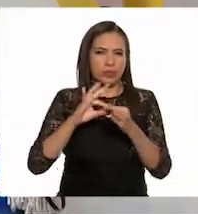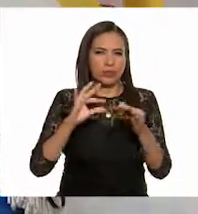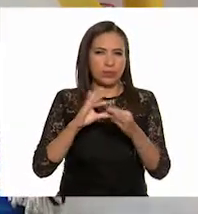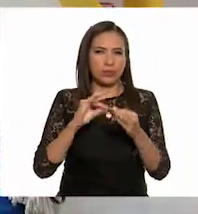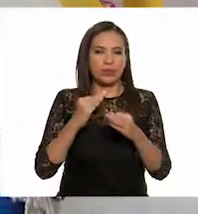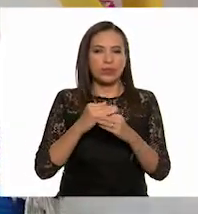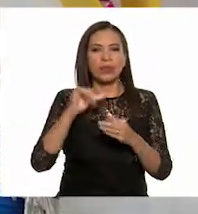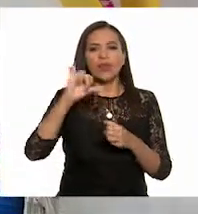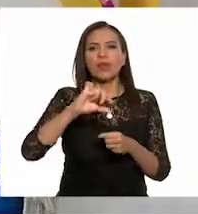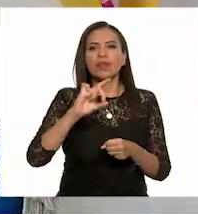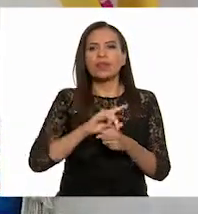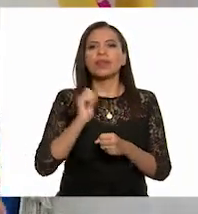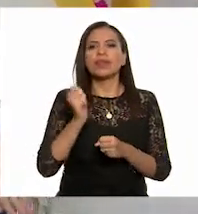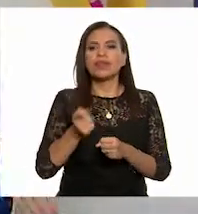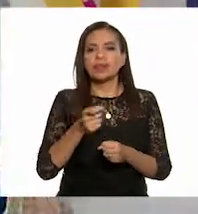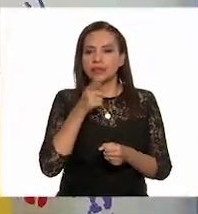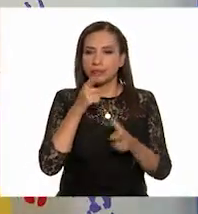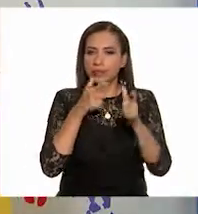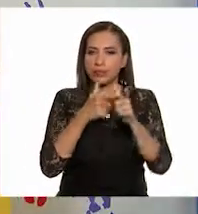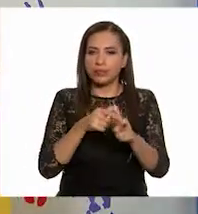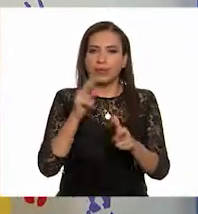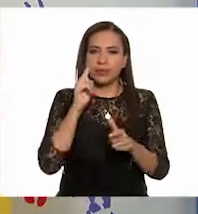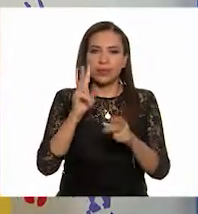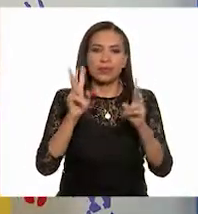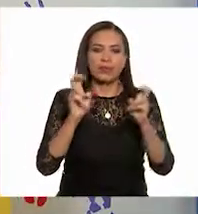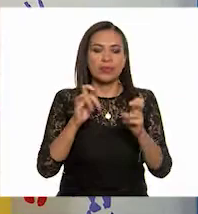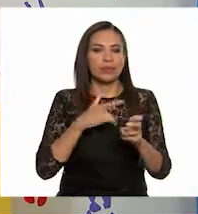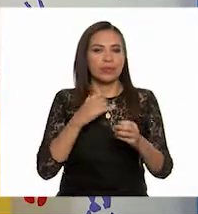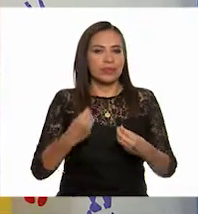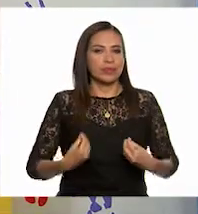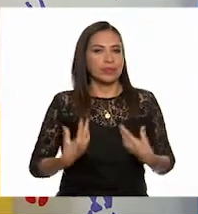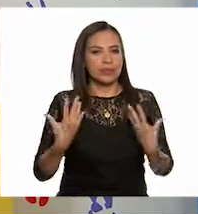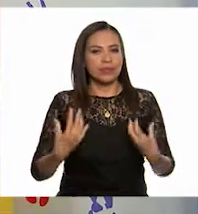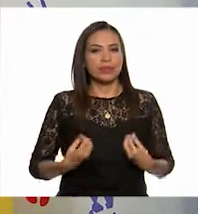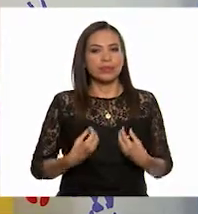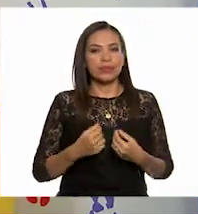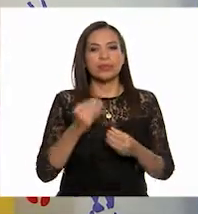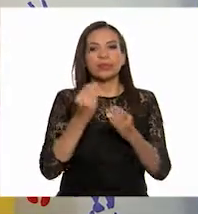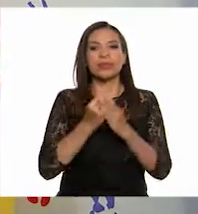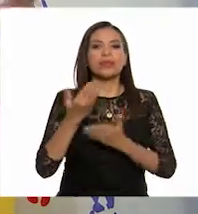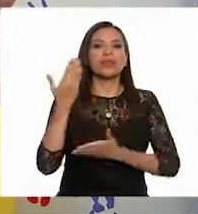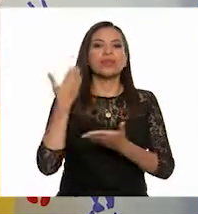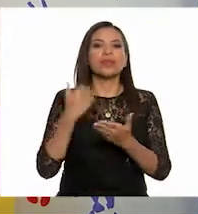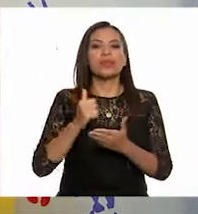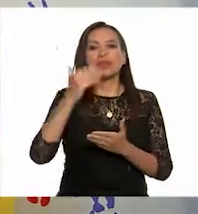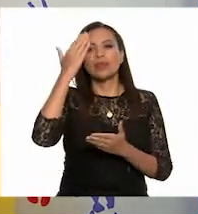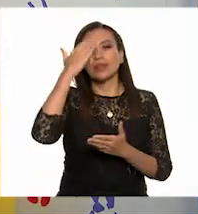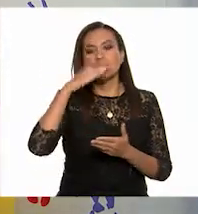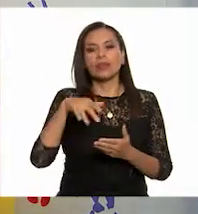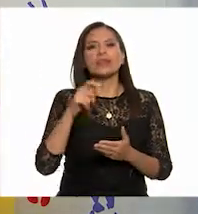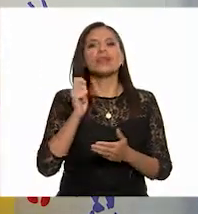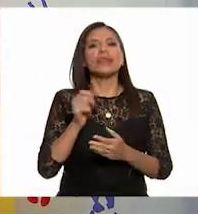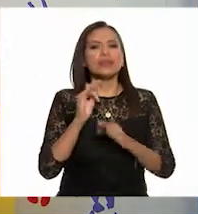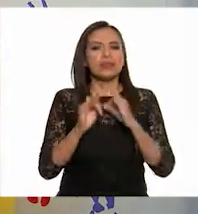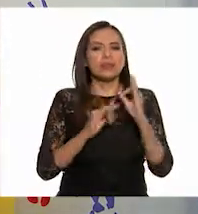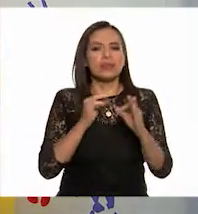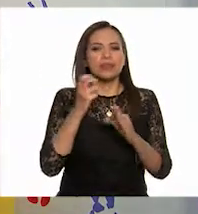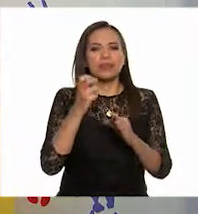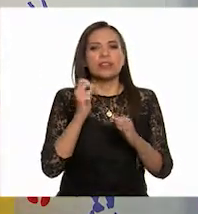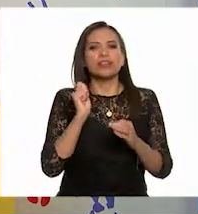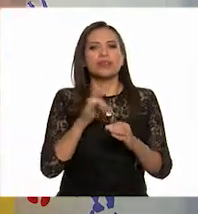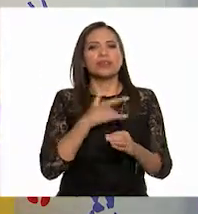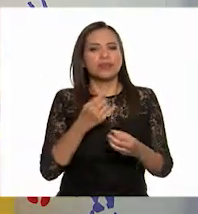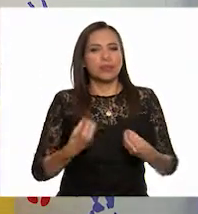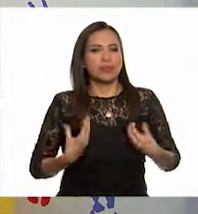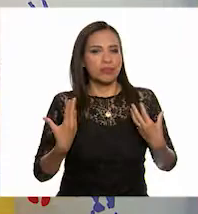de lo que veremos el día de hoy, ¿te acuerdas? Seguiremos viendo el tema de los estados de ánimo. La clase pasada supimos de qué se trata eso de